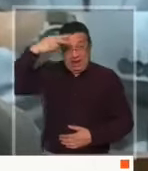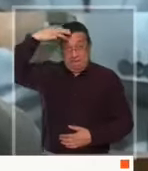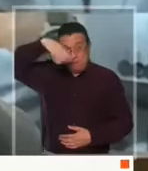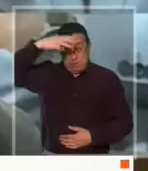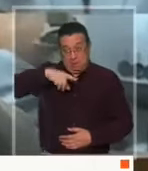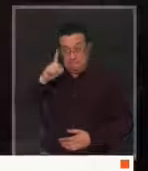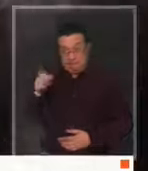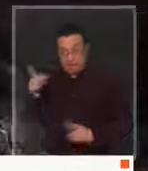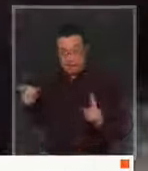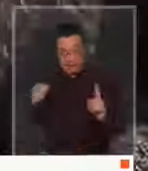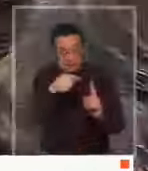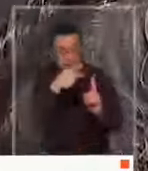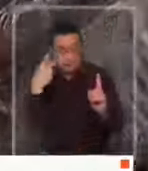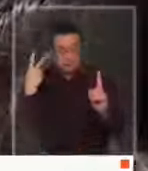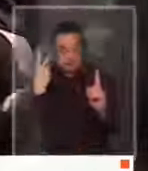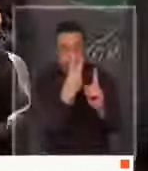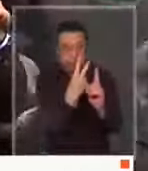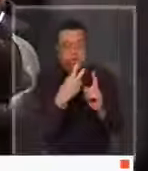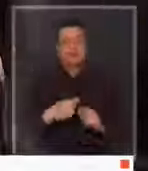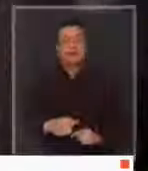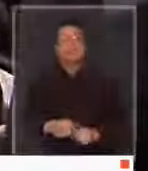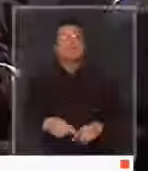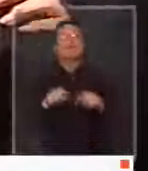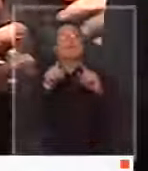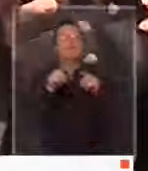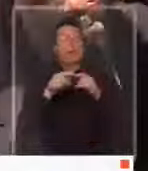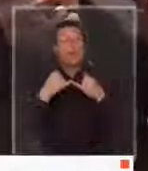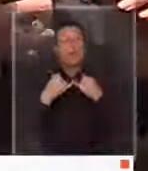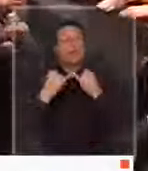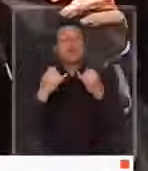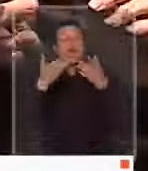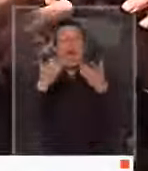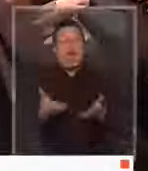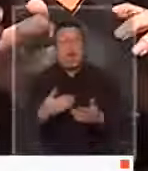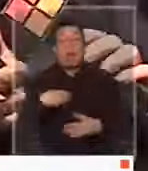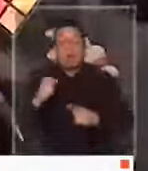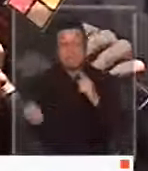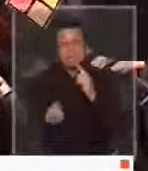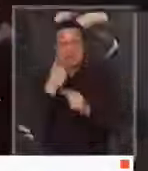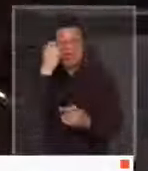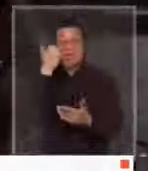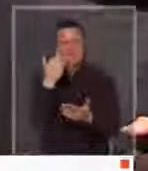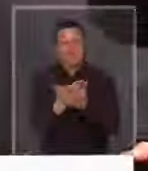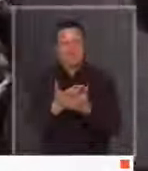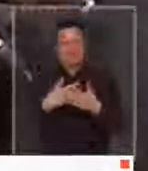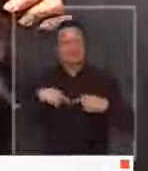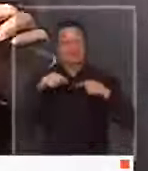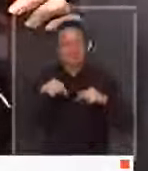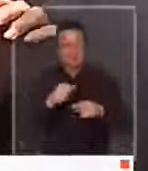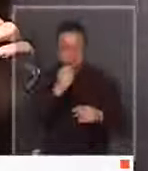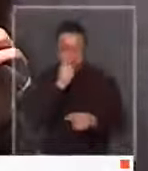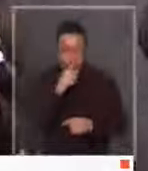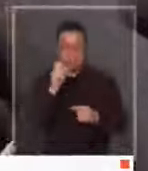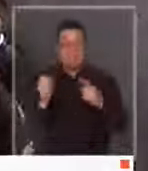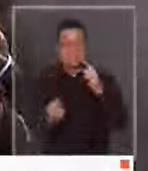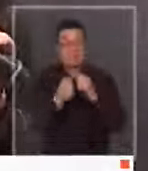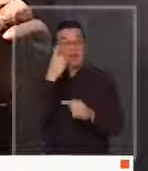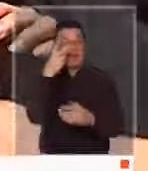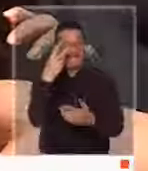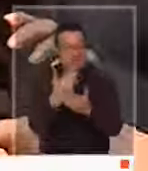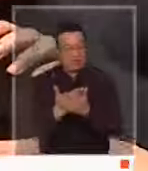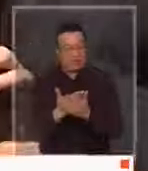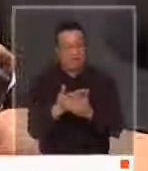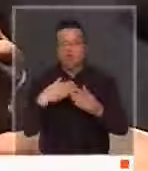acercaran a la víctima. La información que hoy día salió es primera vez que la tenemos desde el punto de vista de la imputación. Hoy